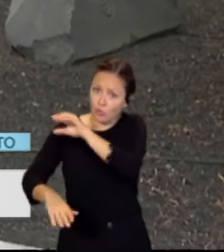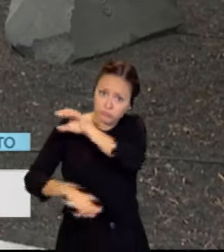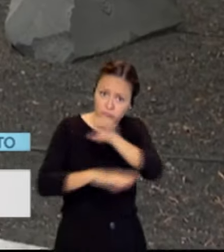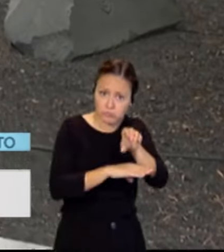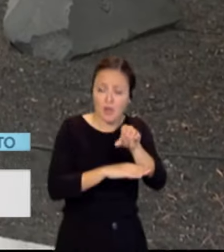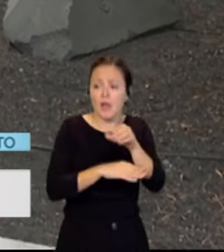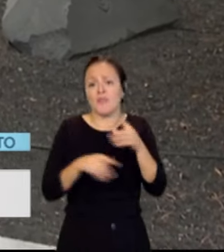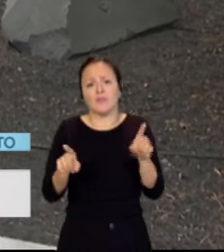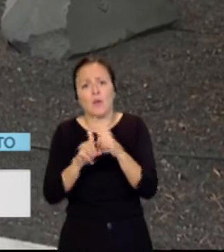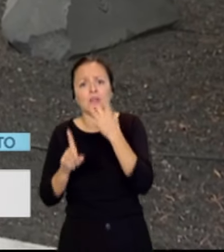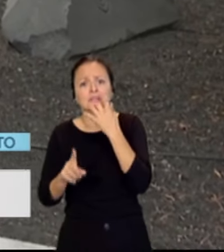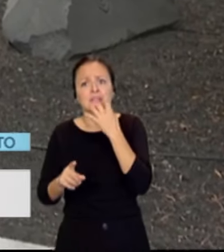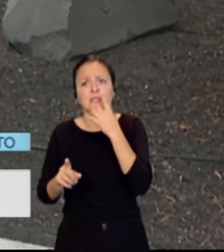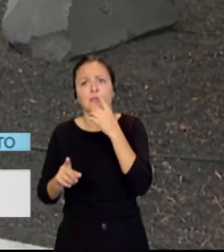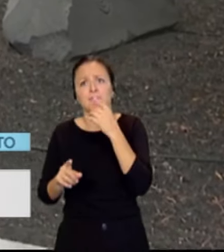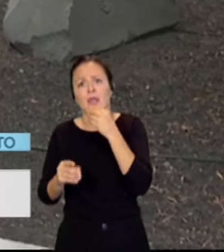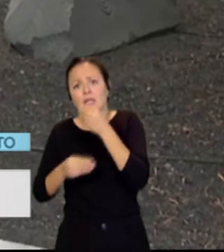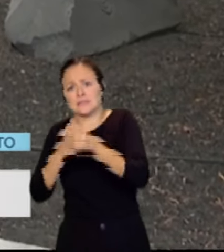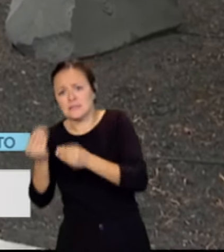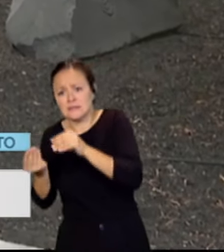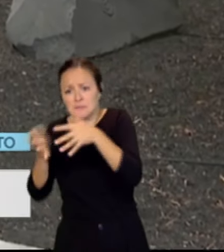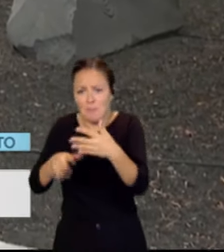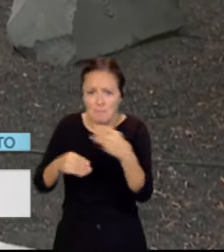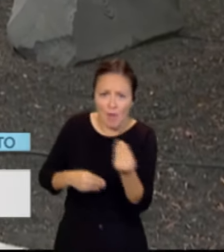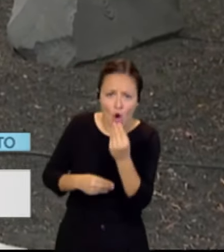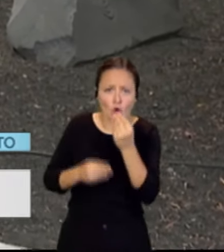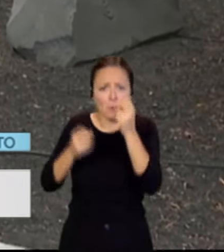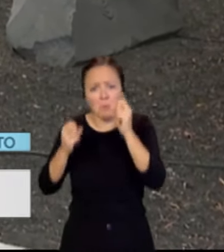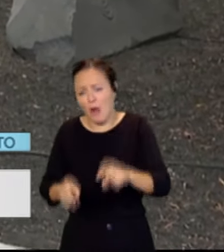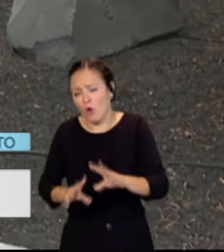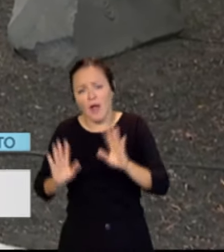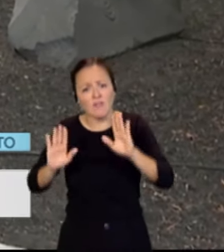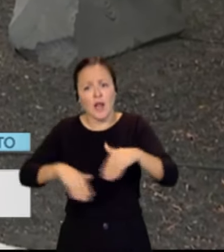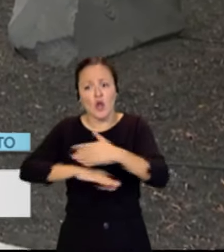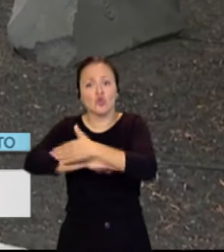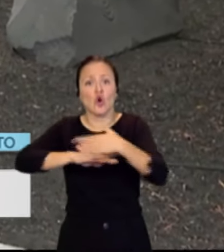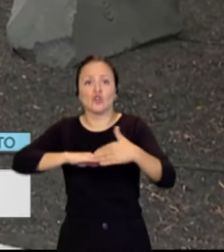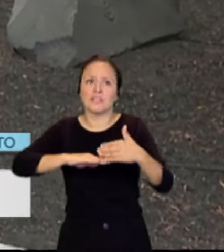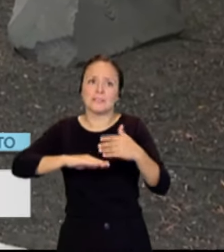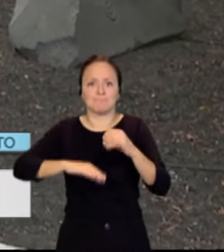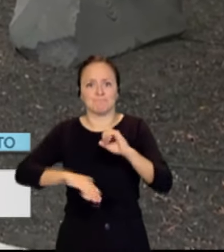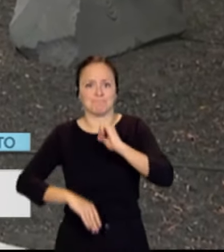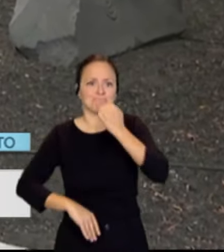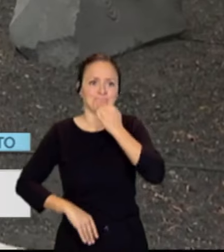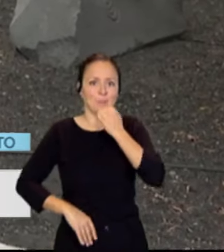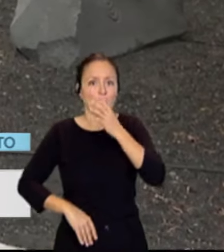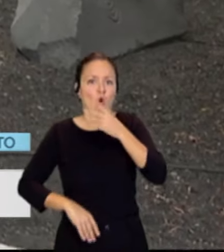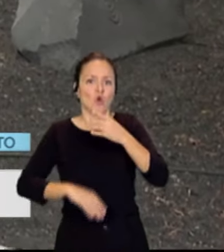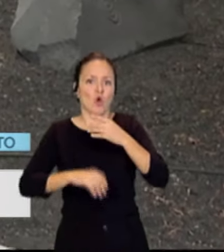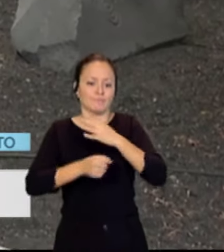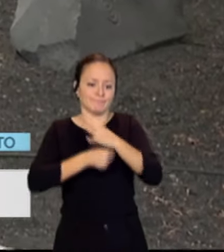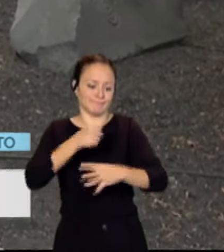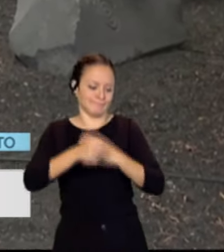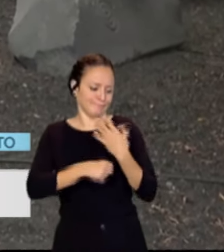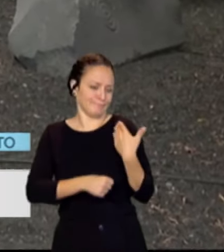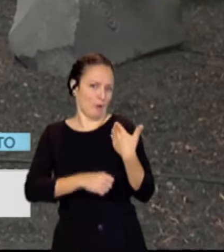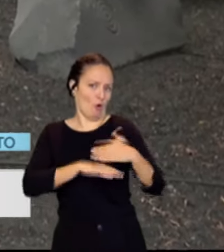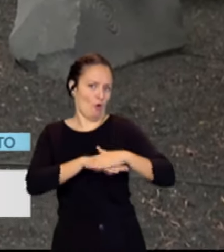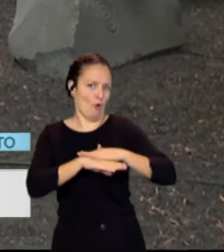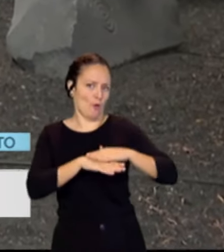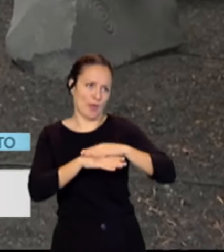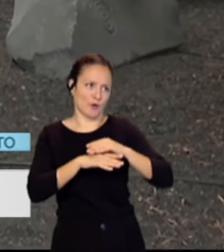hecho mejor o peor de lo que se queja A costas desde las formas del anterior gobierno y